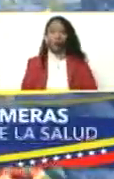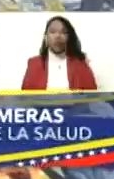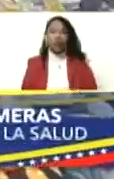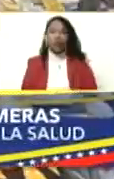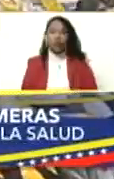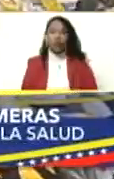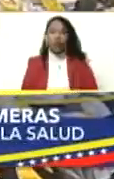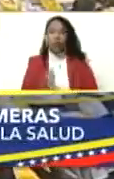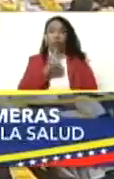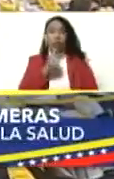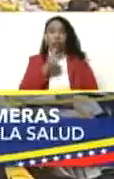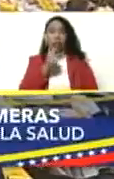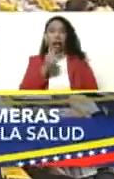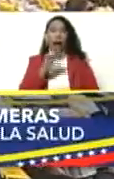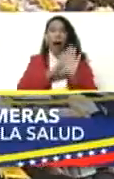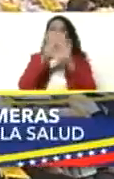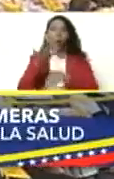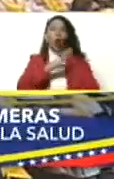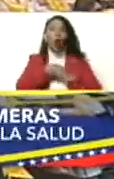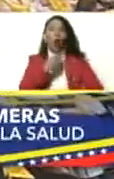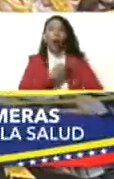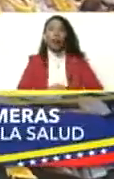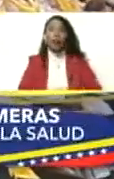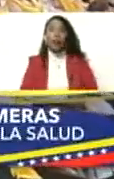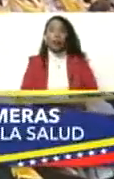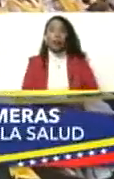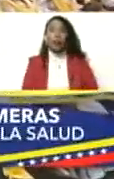¿Quién iba por Croacia?